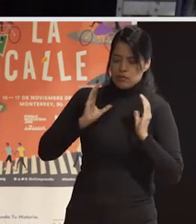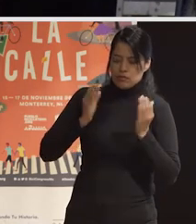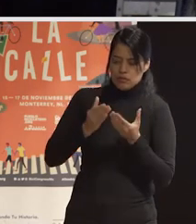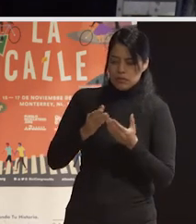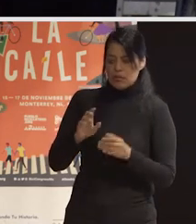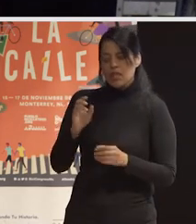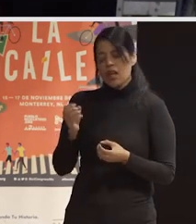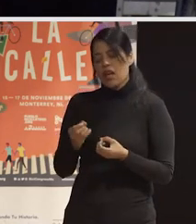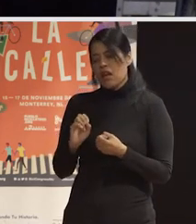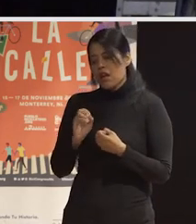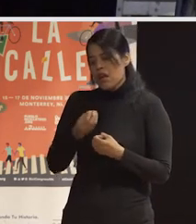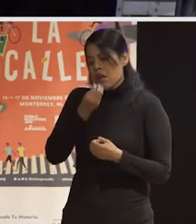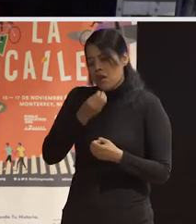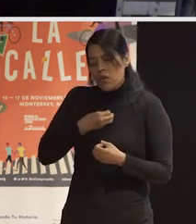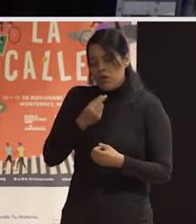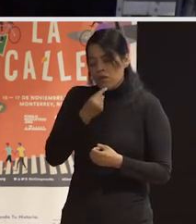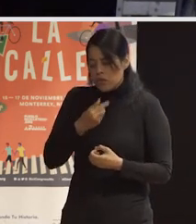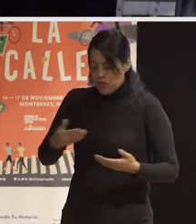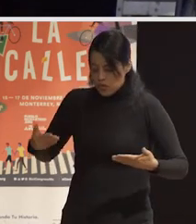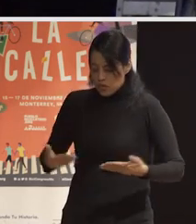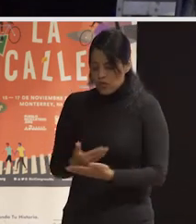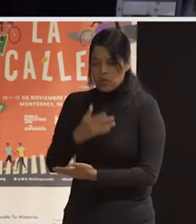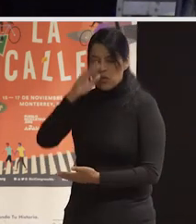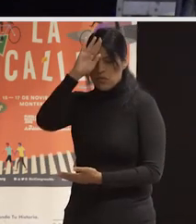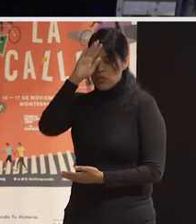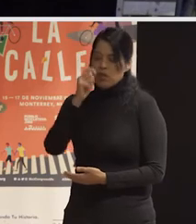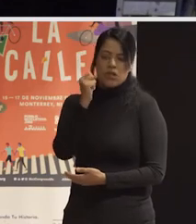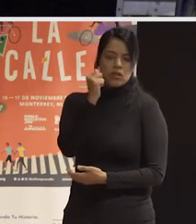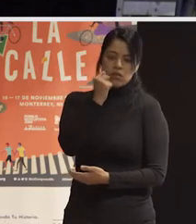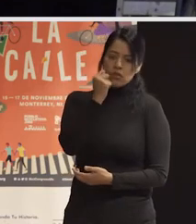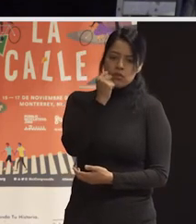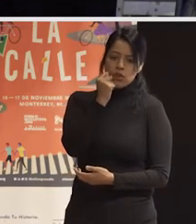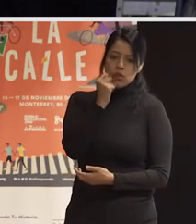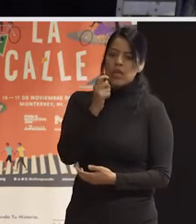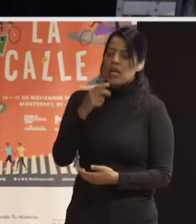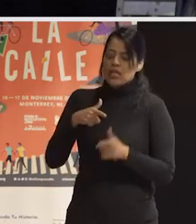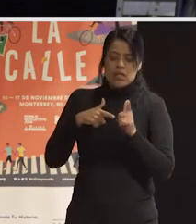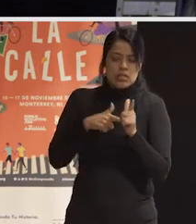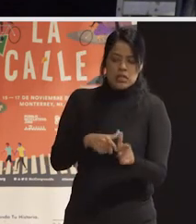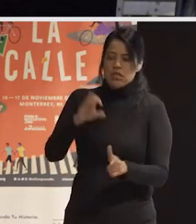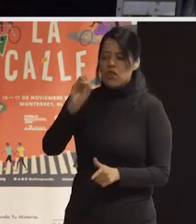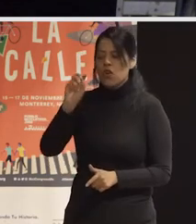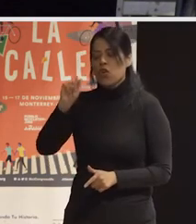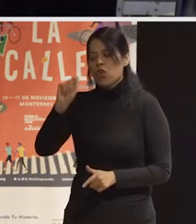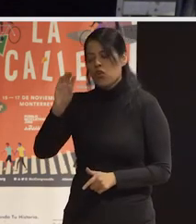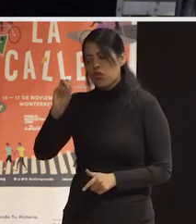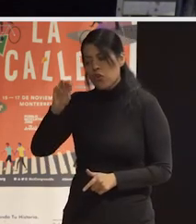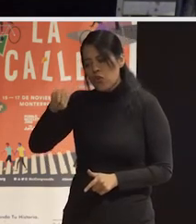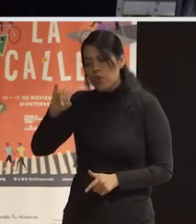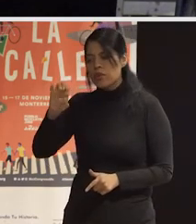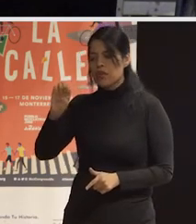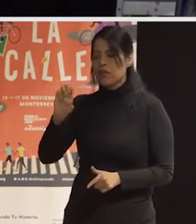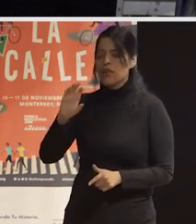aunque los niños ya hayan nacido aquí siguen siendo de otomíes o siguen siendo mixtecos o siguen